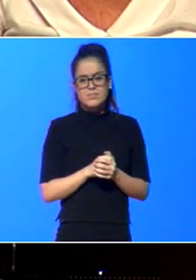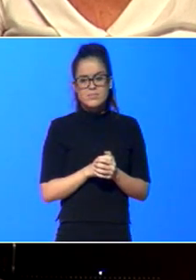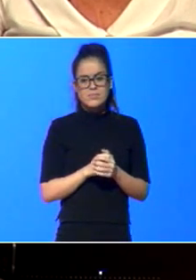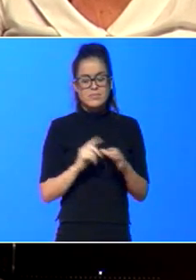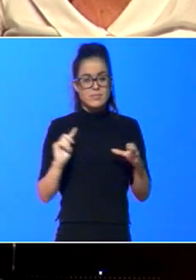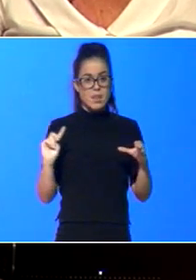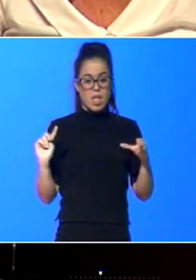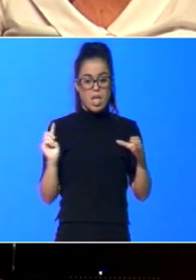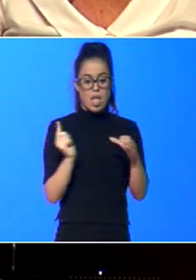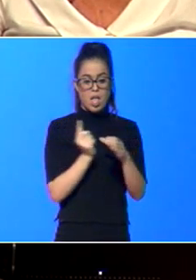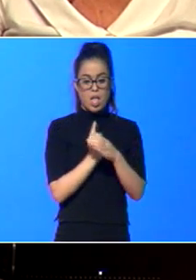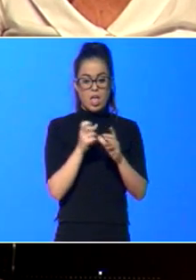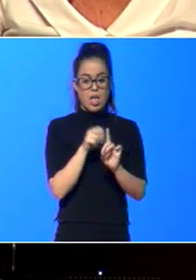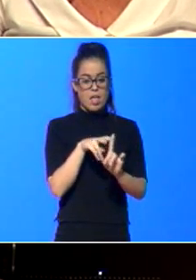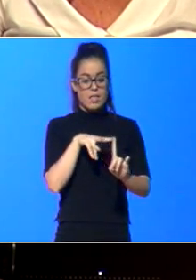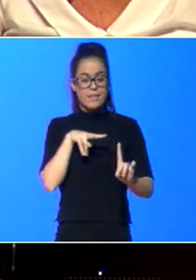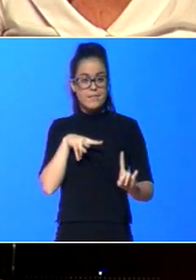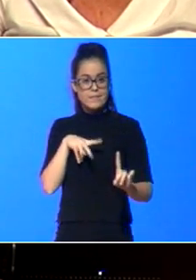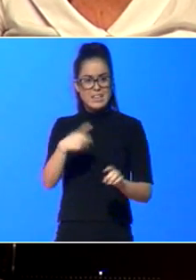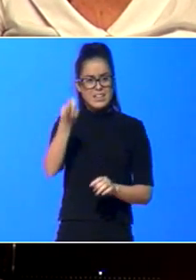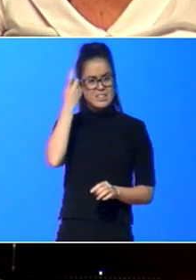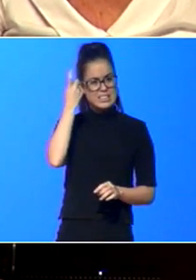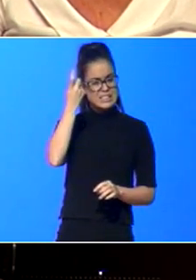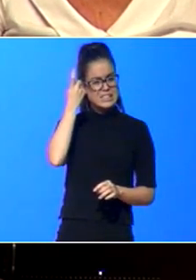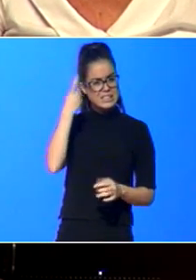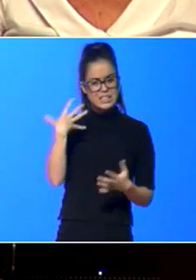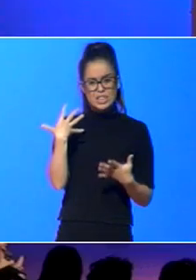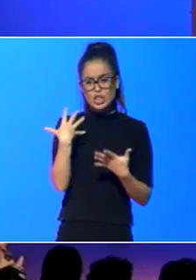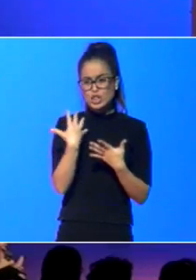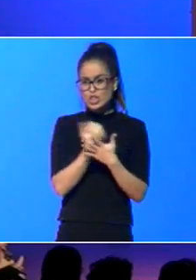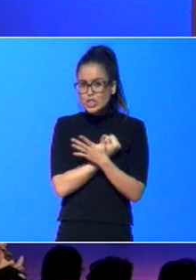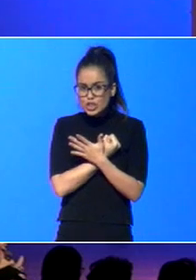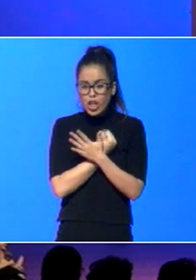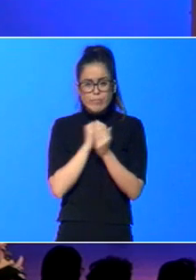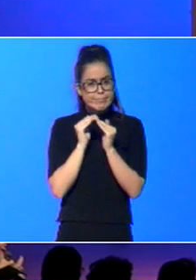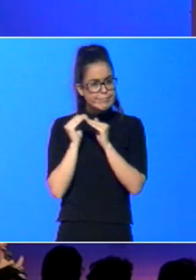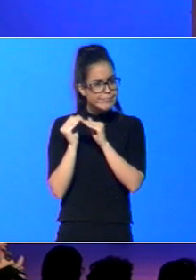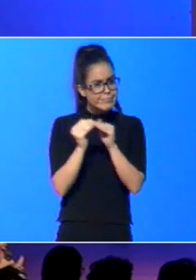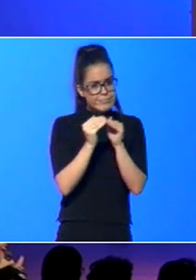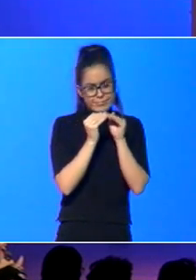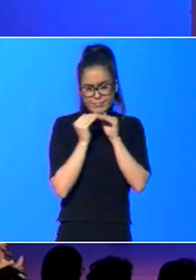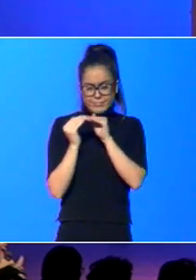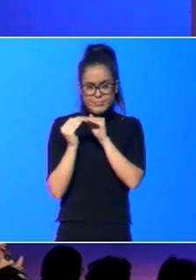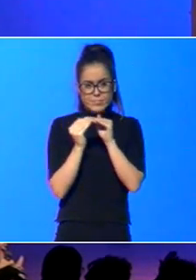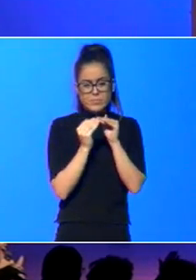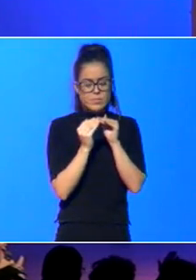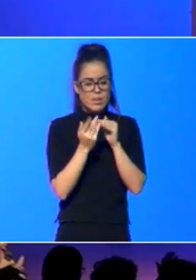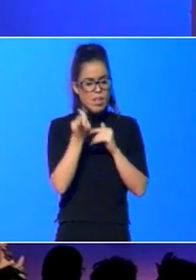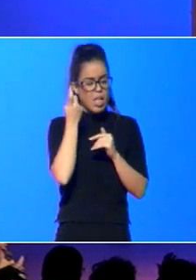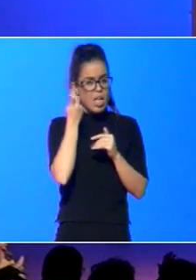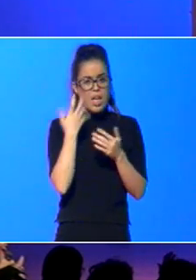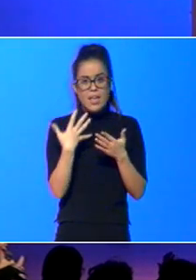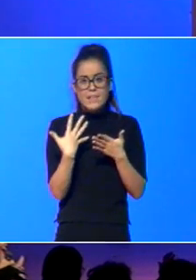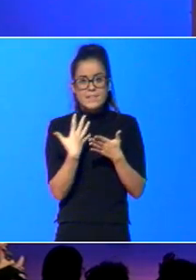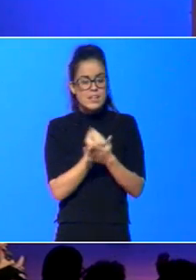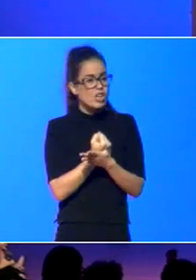inklusioaren ikuspegizak ikasle guzti-guztizari buruz berbe egiten da dela. Eta ikasle guzti-guztizak daukela